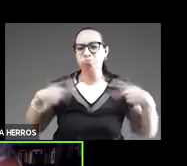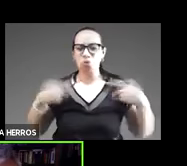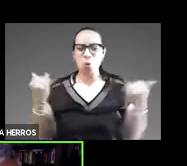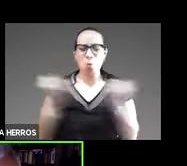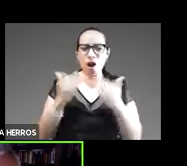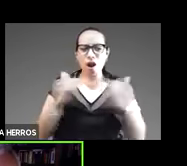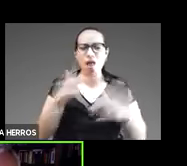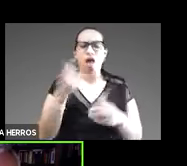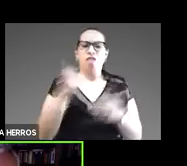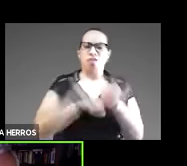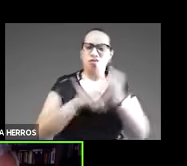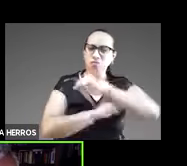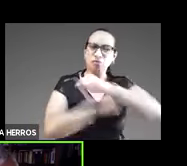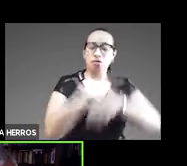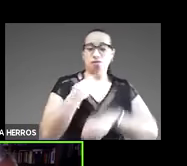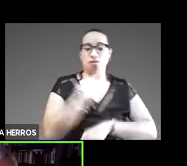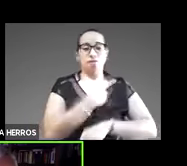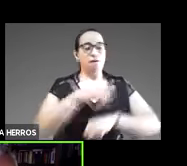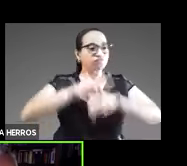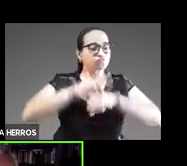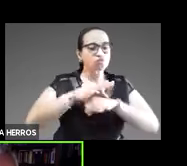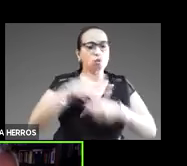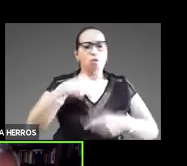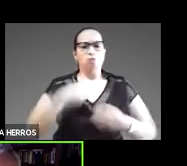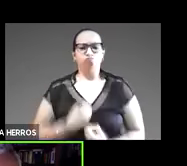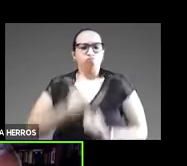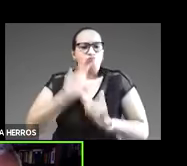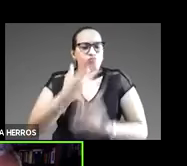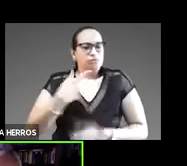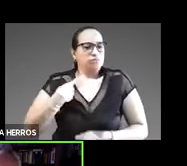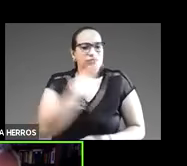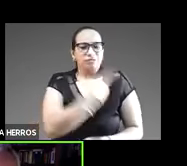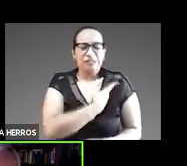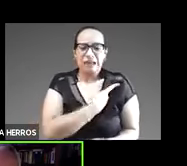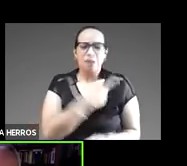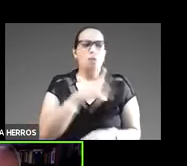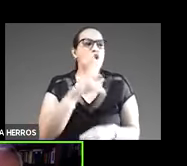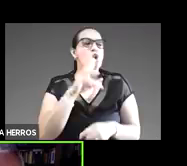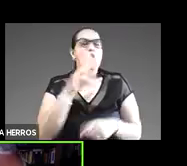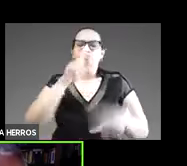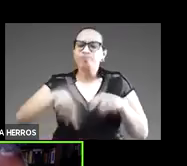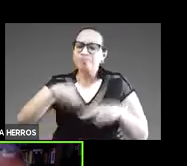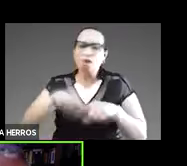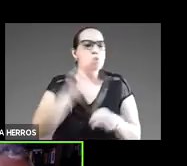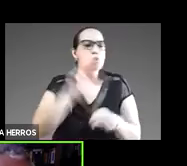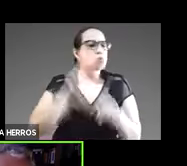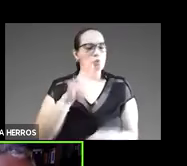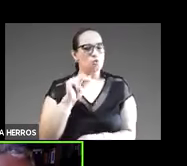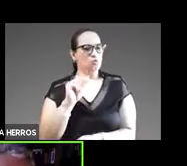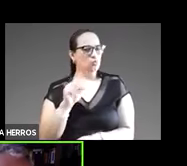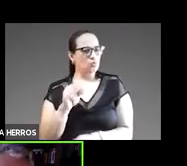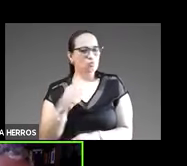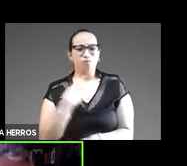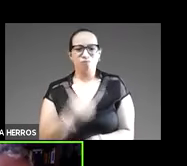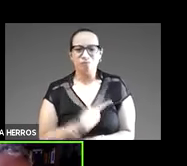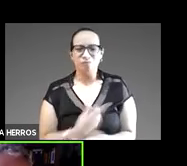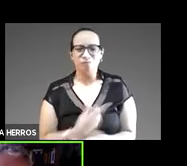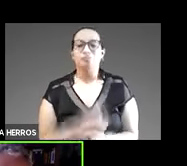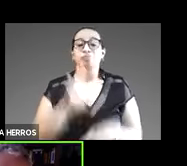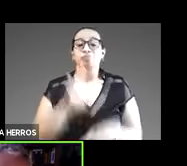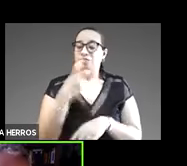se tiene que hacer evidente, se tiene que comentar y se tiene que desnormalizar, ¿no? Y por lo tanto, conducir a